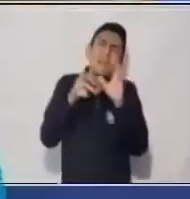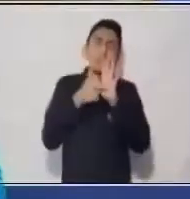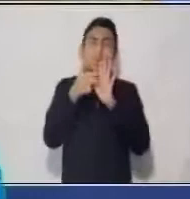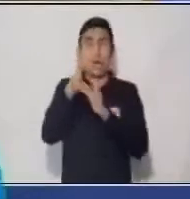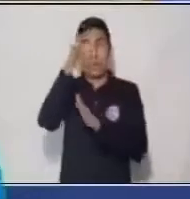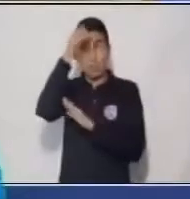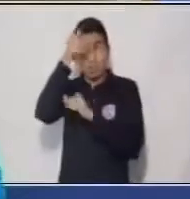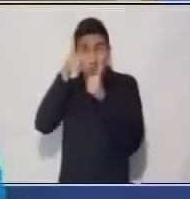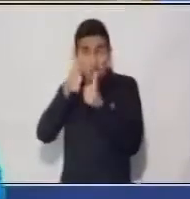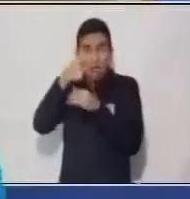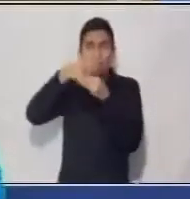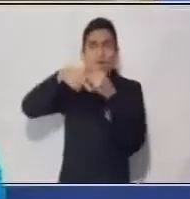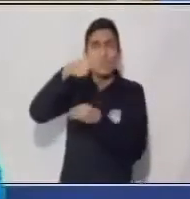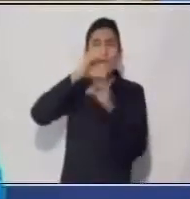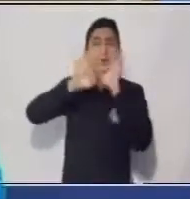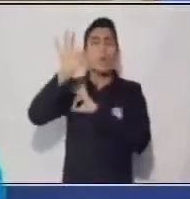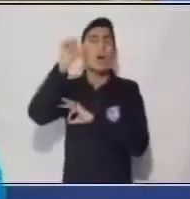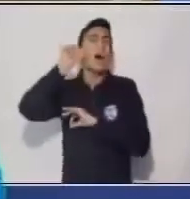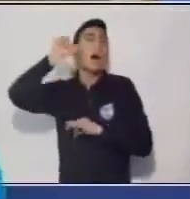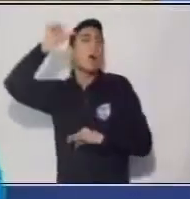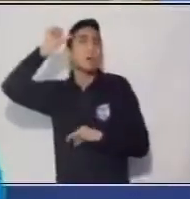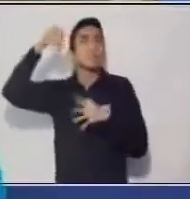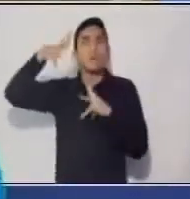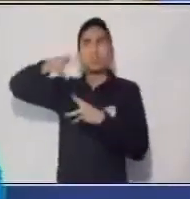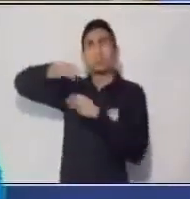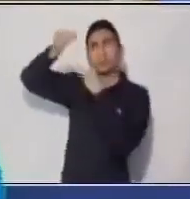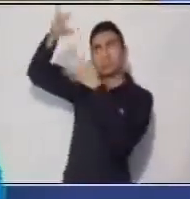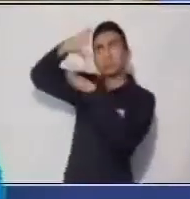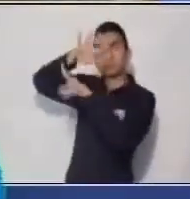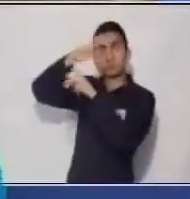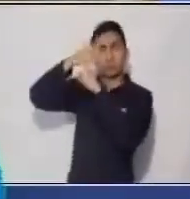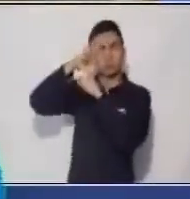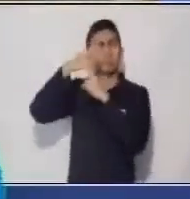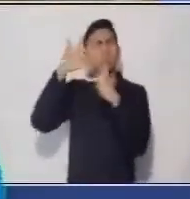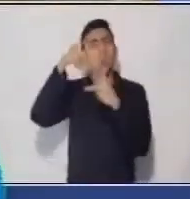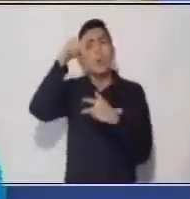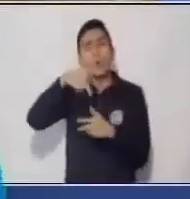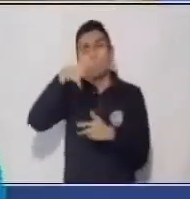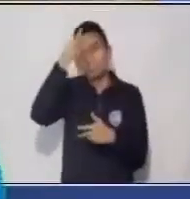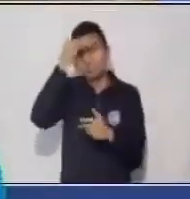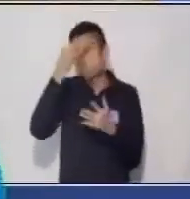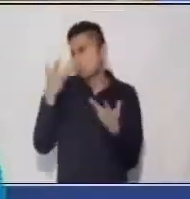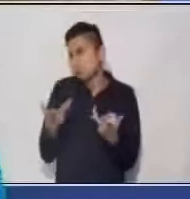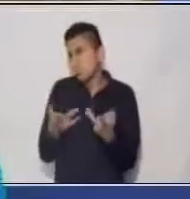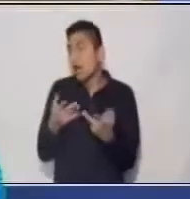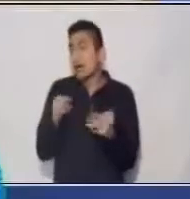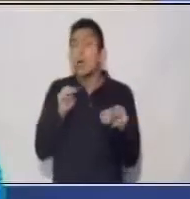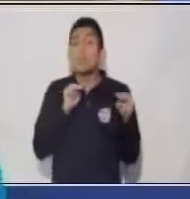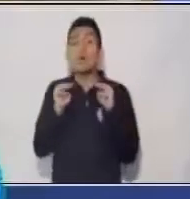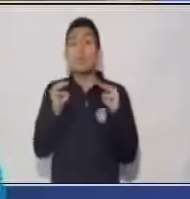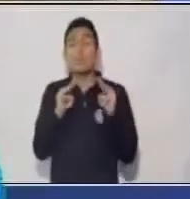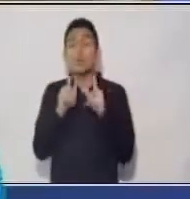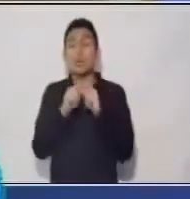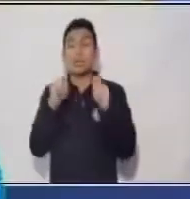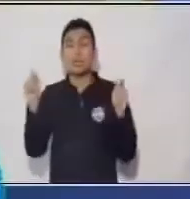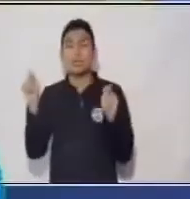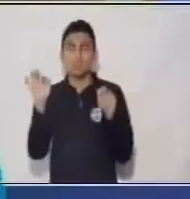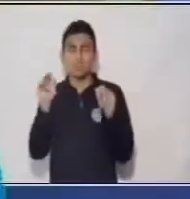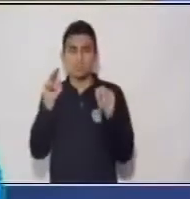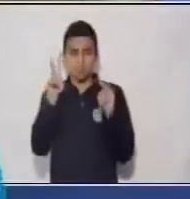aprendiendo con un adulto o con alguien que se encuentre en casa en este momento. Hoy aprendimos movimiento rectilíneo